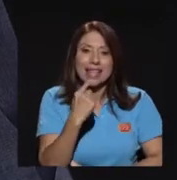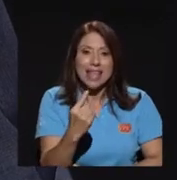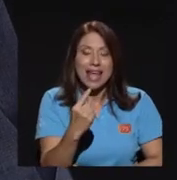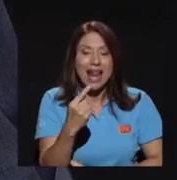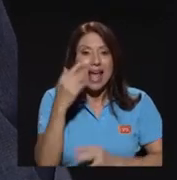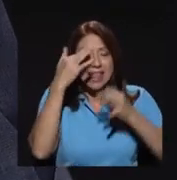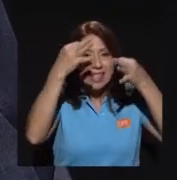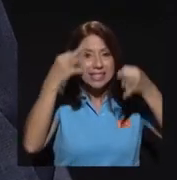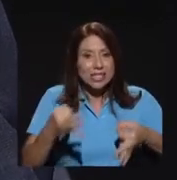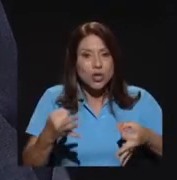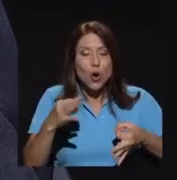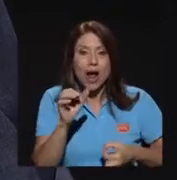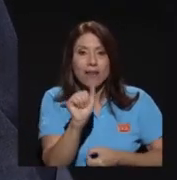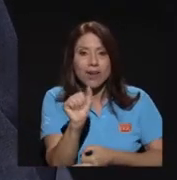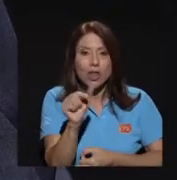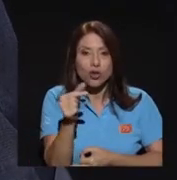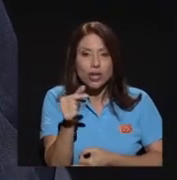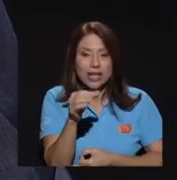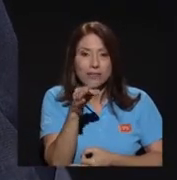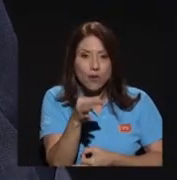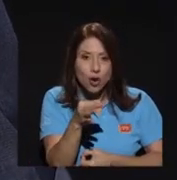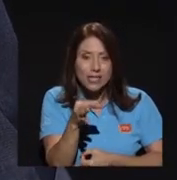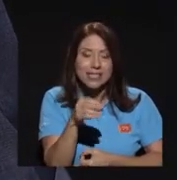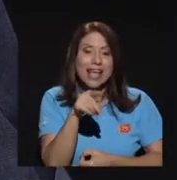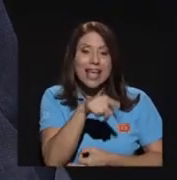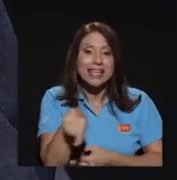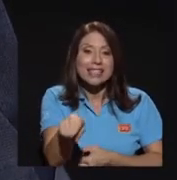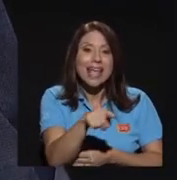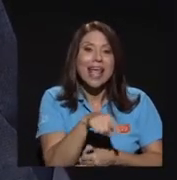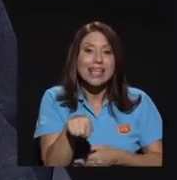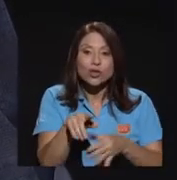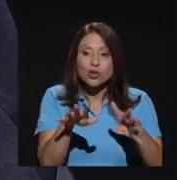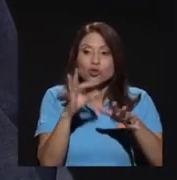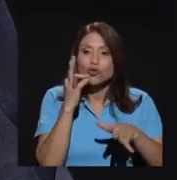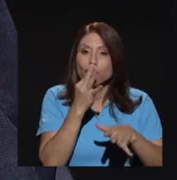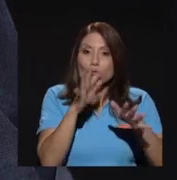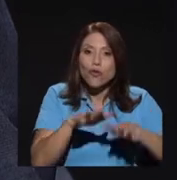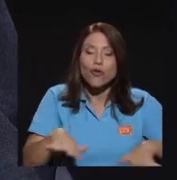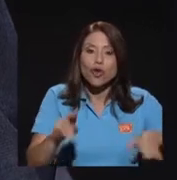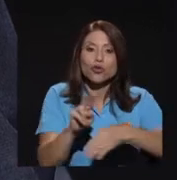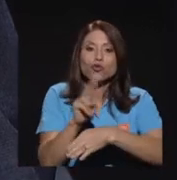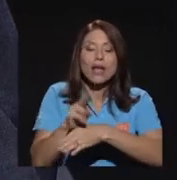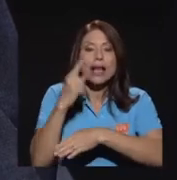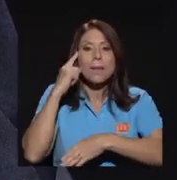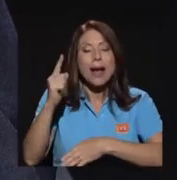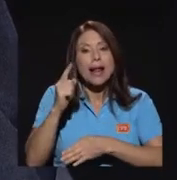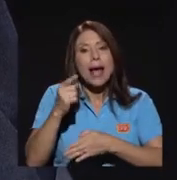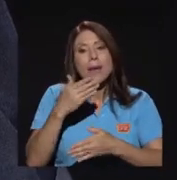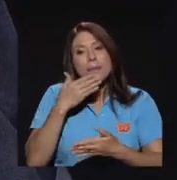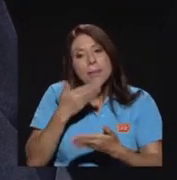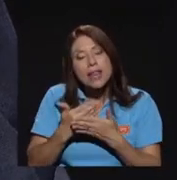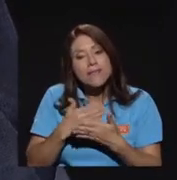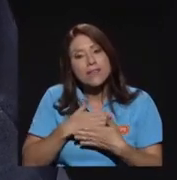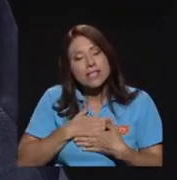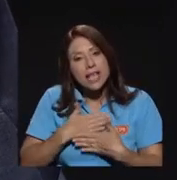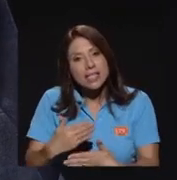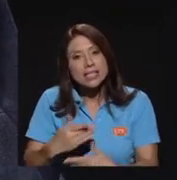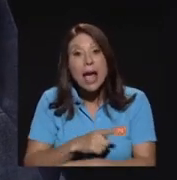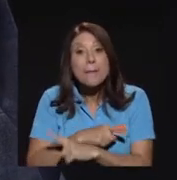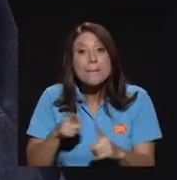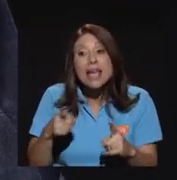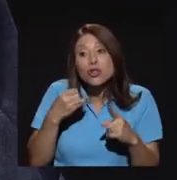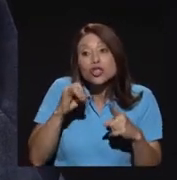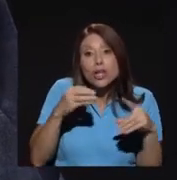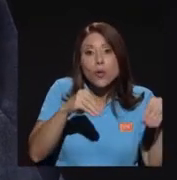preguntarle flores era que eso se dedicara para obras de beneficencia pero que vendiendo en la universidad costa rica el